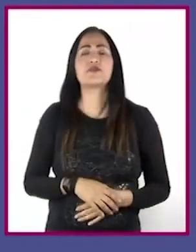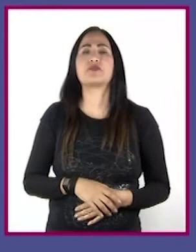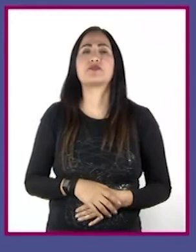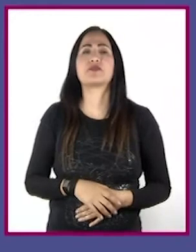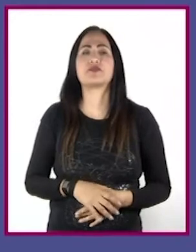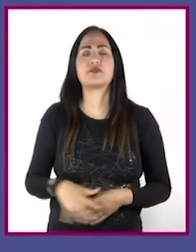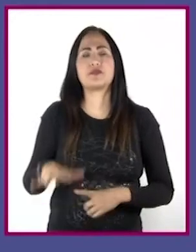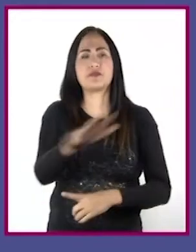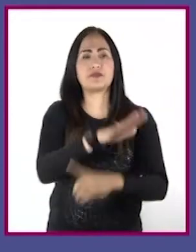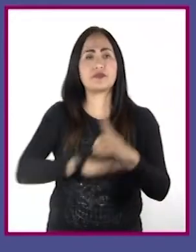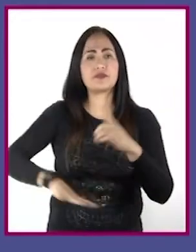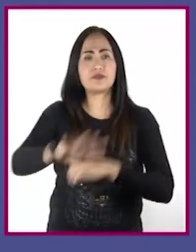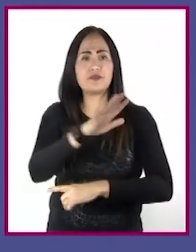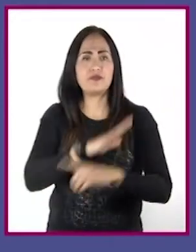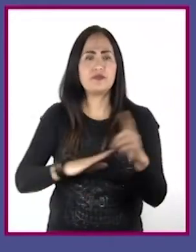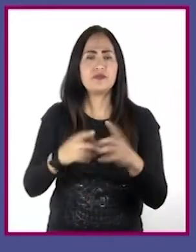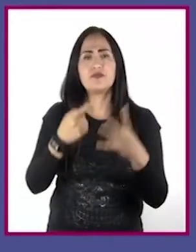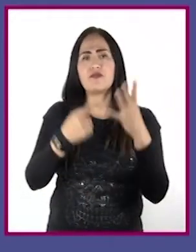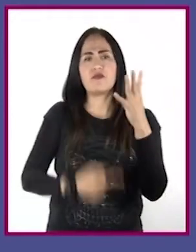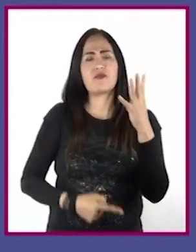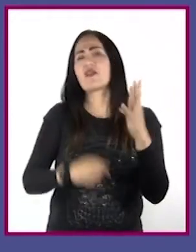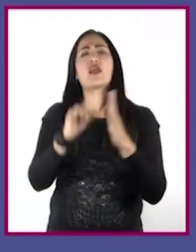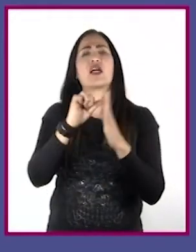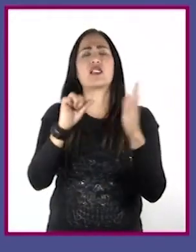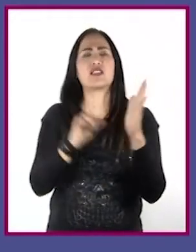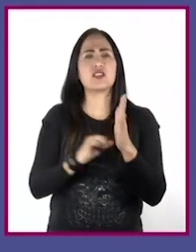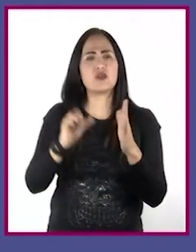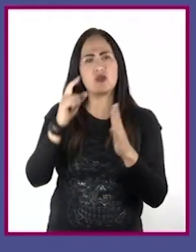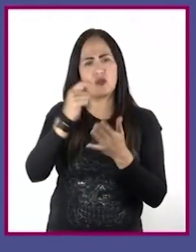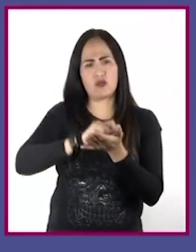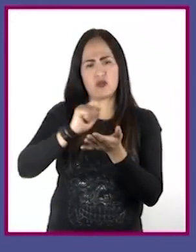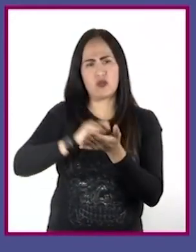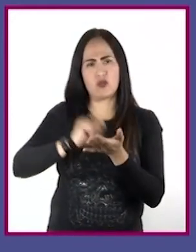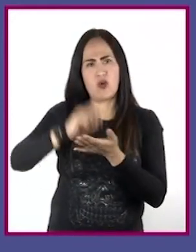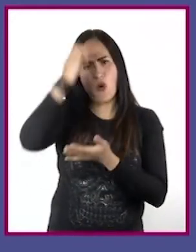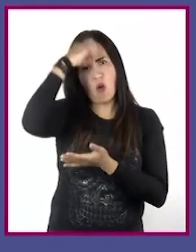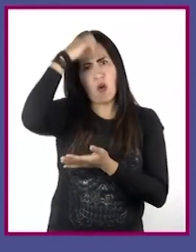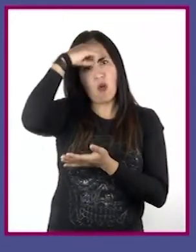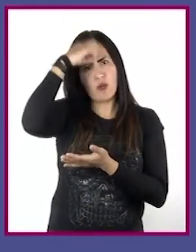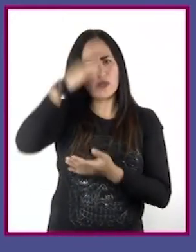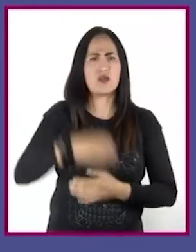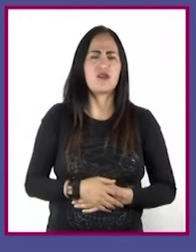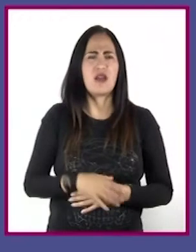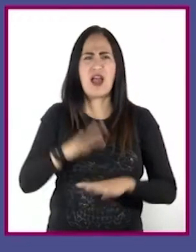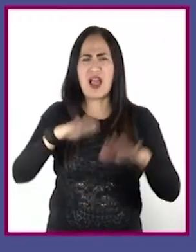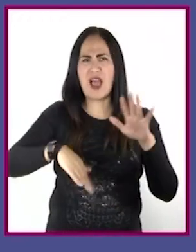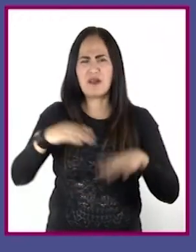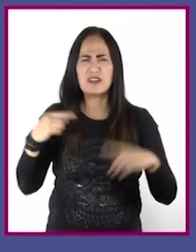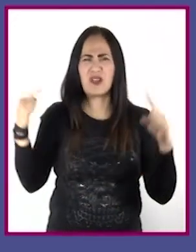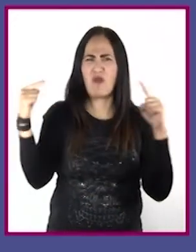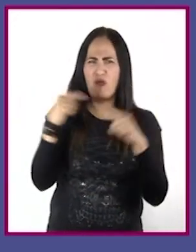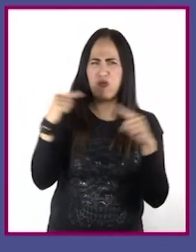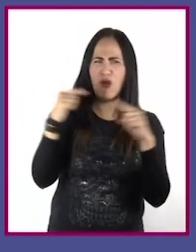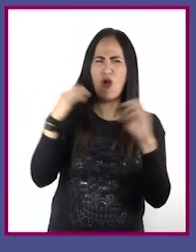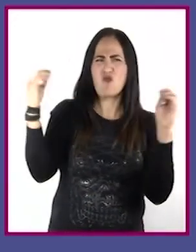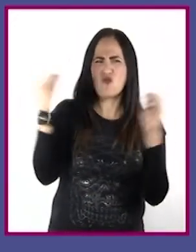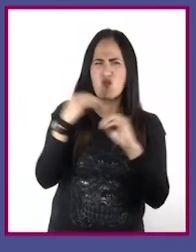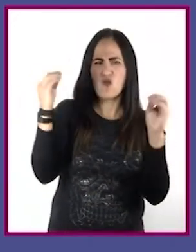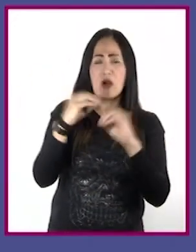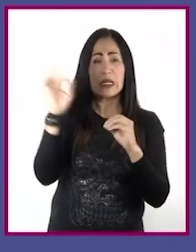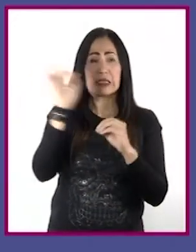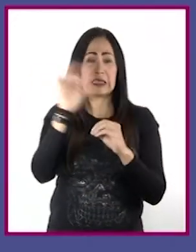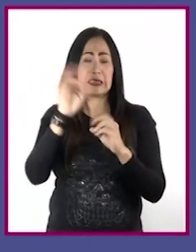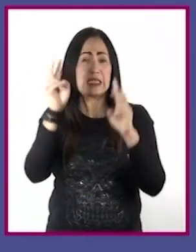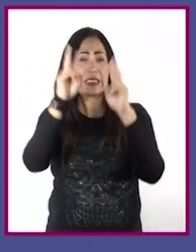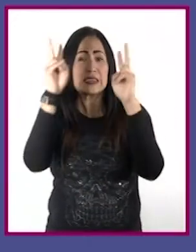esencialmente parcial y sesgada de los artículos de opinión hace que con frecuencia generen polémicas intensas. Cuando el tema y el